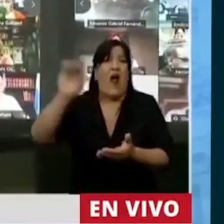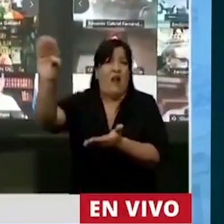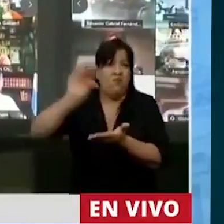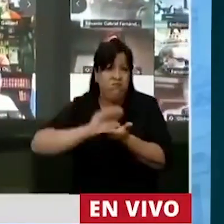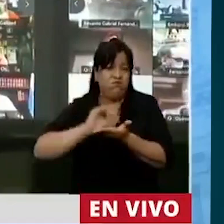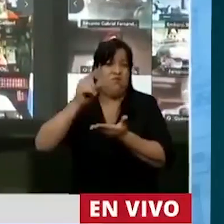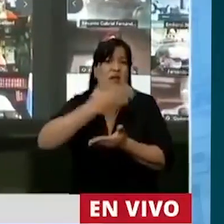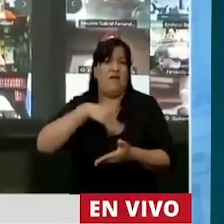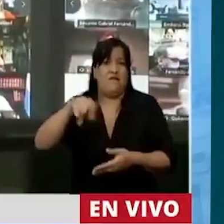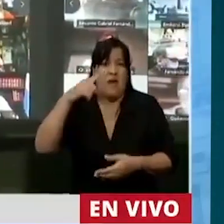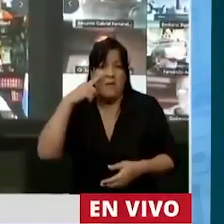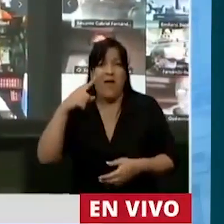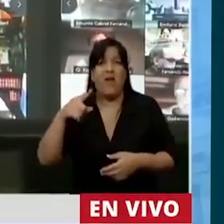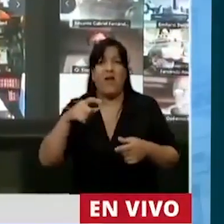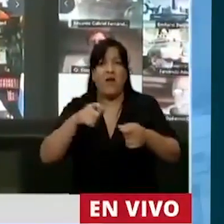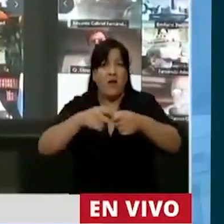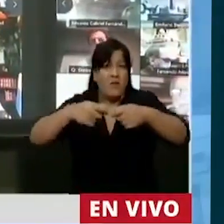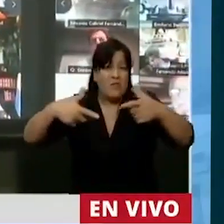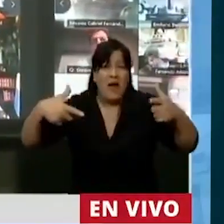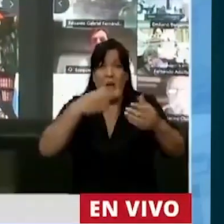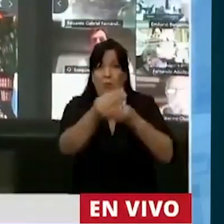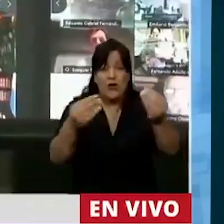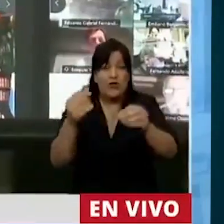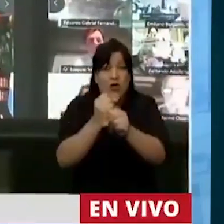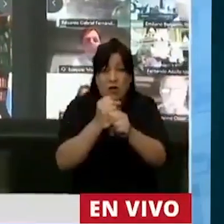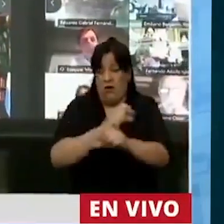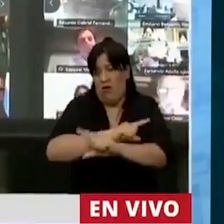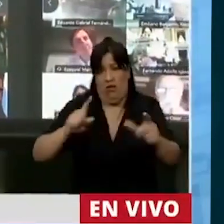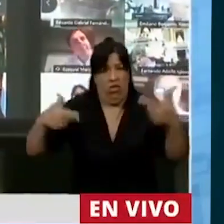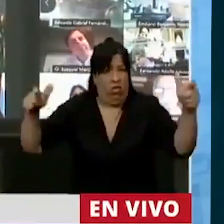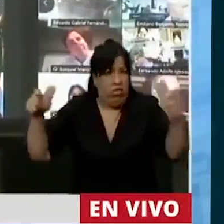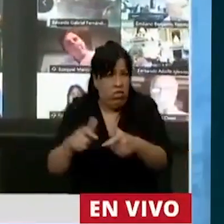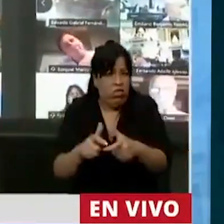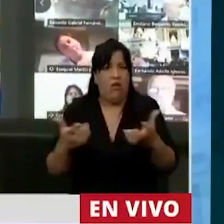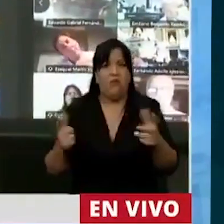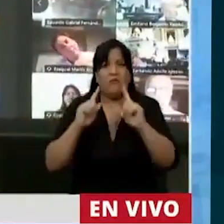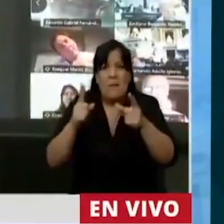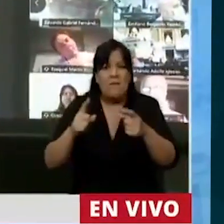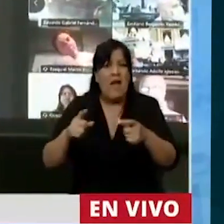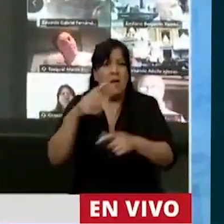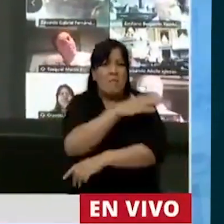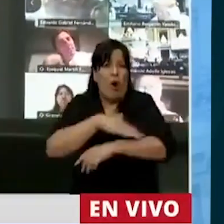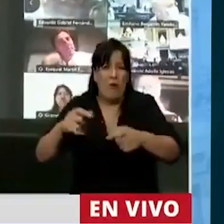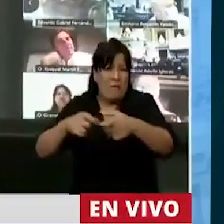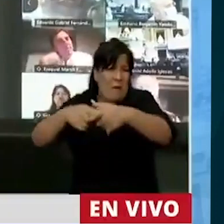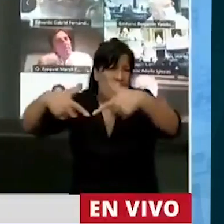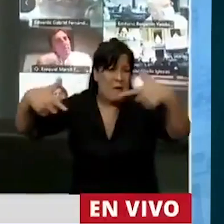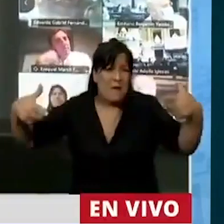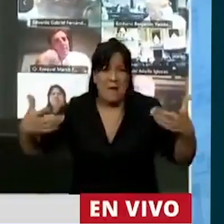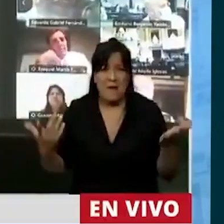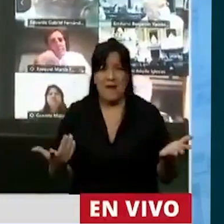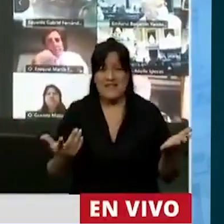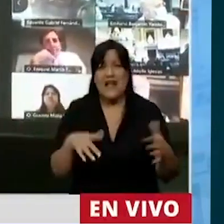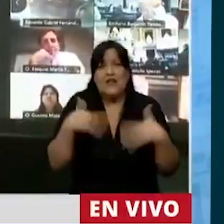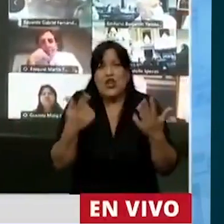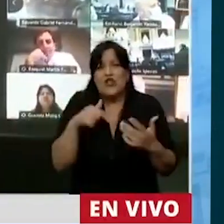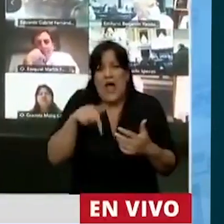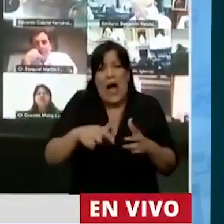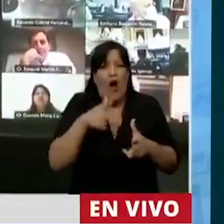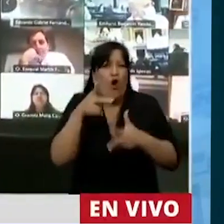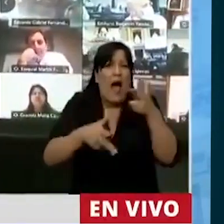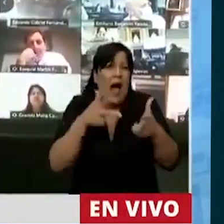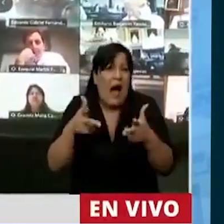Se generó trabajo, los números de desocupación aumentaron. ¿Bajó la pobreza? No, aumentó la pobreza. Entonces, esto que están